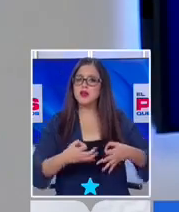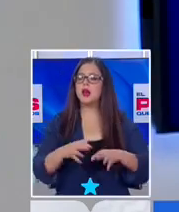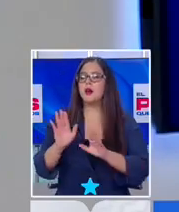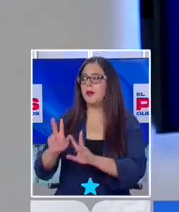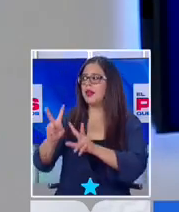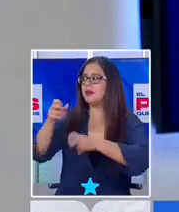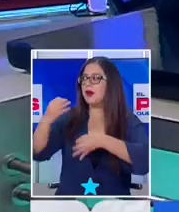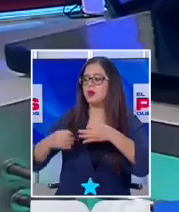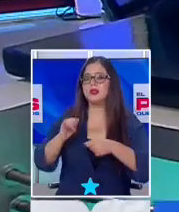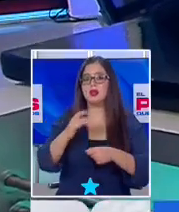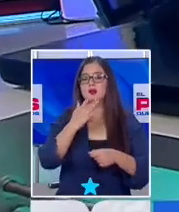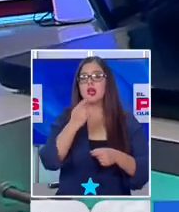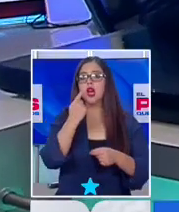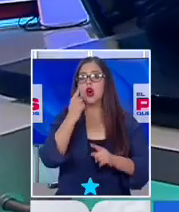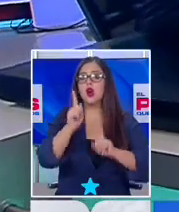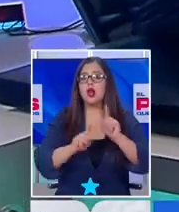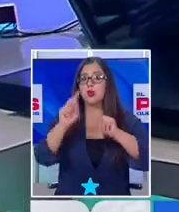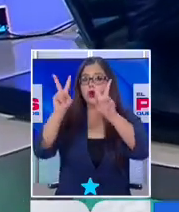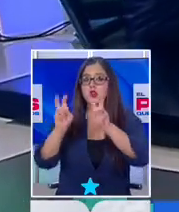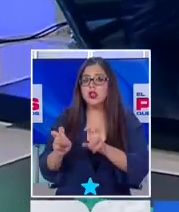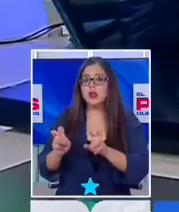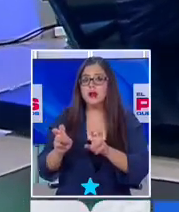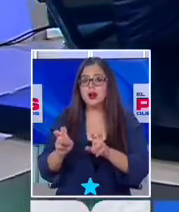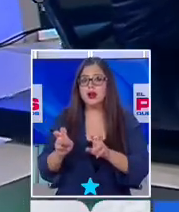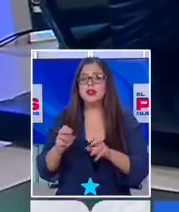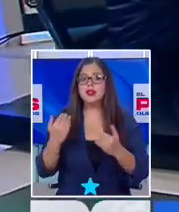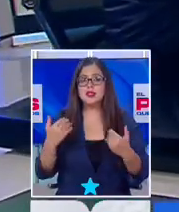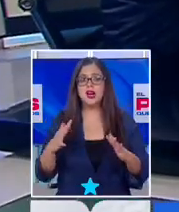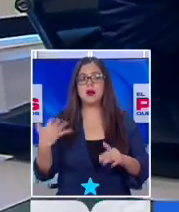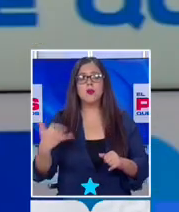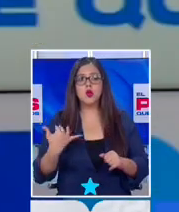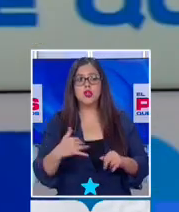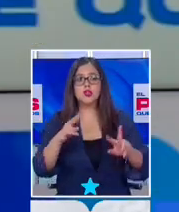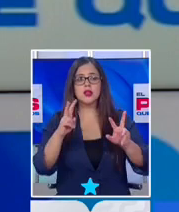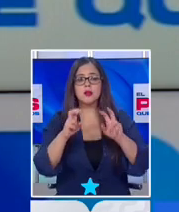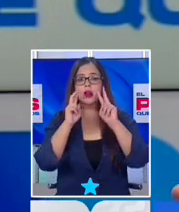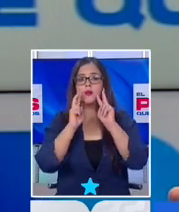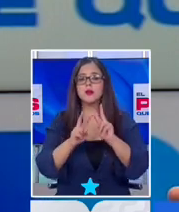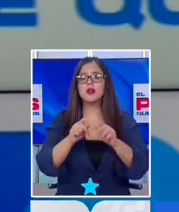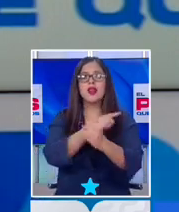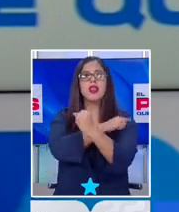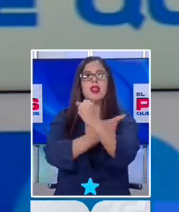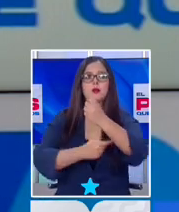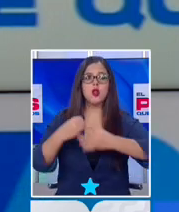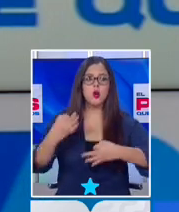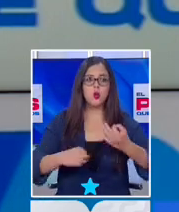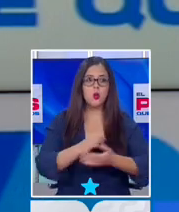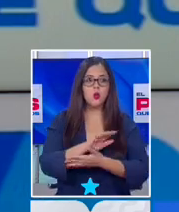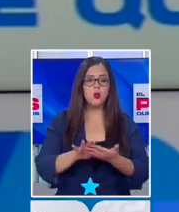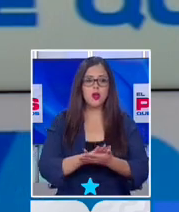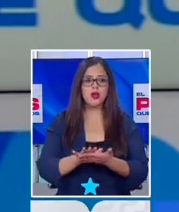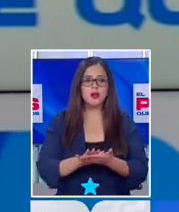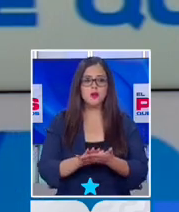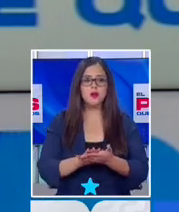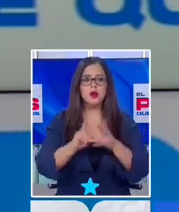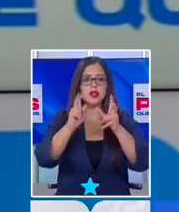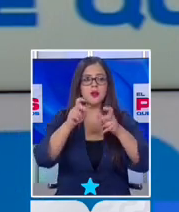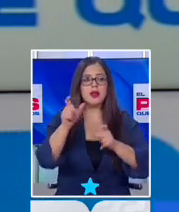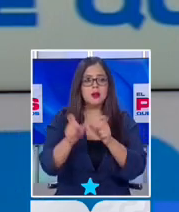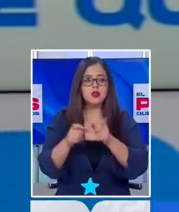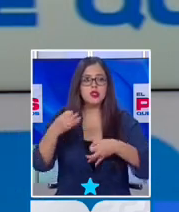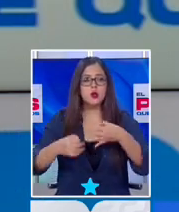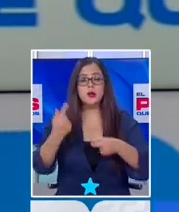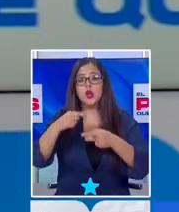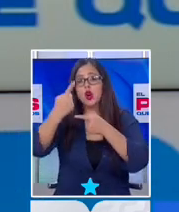justicia es que bueno estamos hablando de temas que son bien álgido por ejemplo desde la mirada que se tiene desde poder judicial por ejemplo lo que el tema los jueces